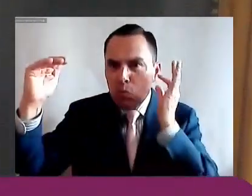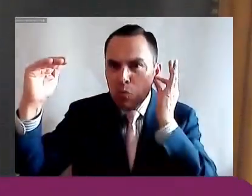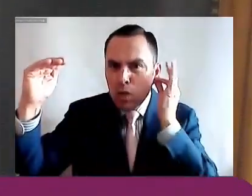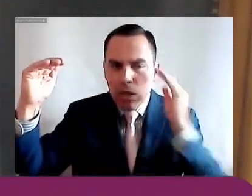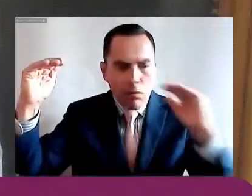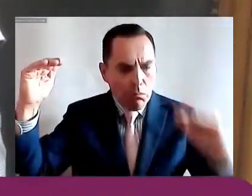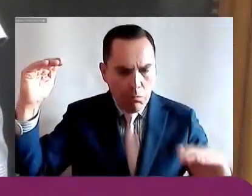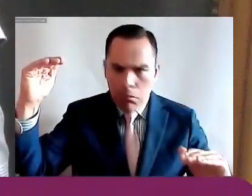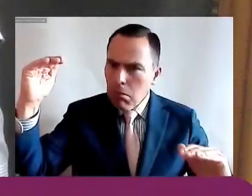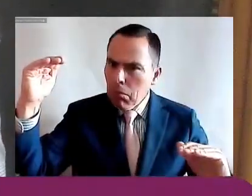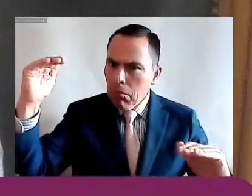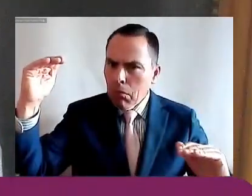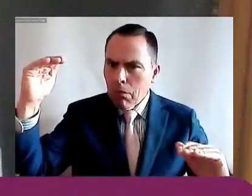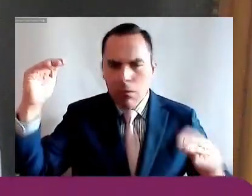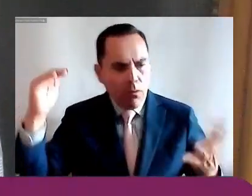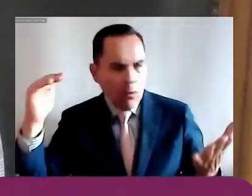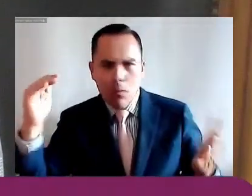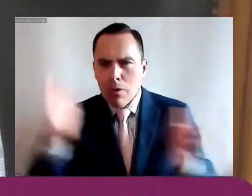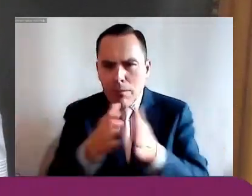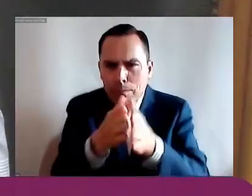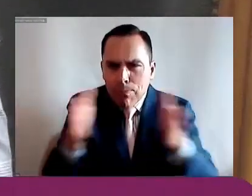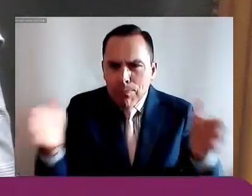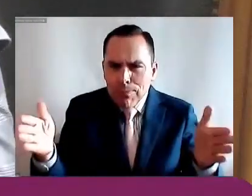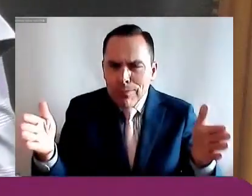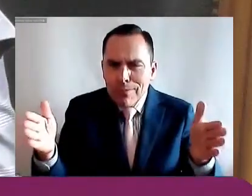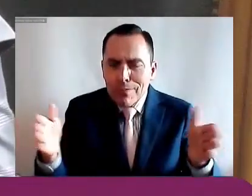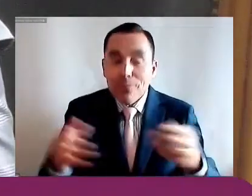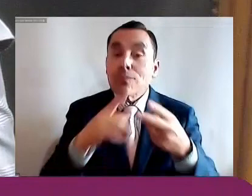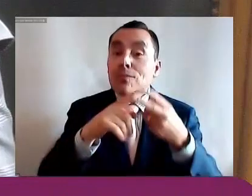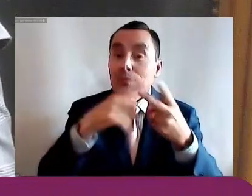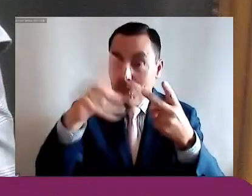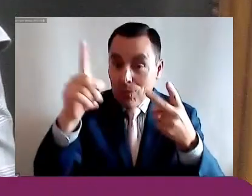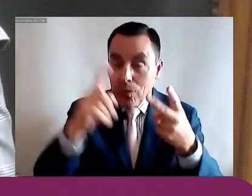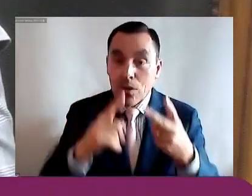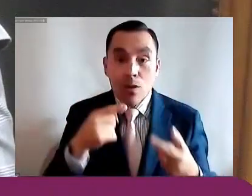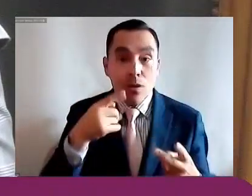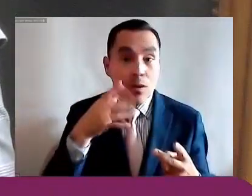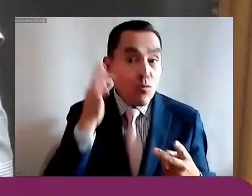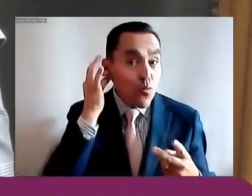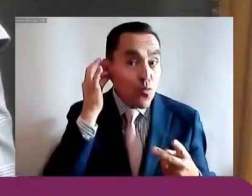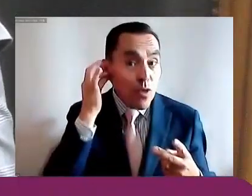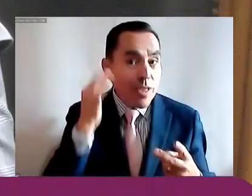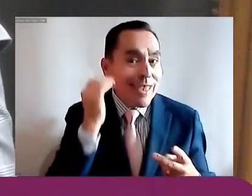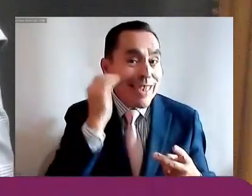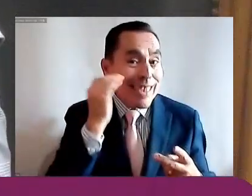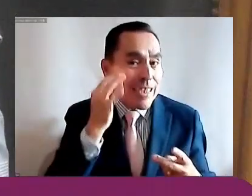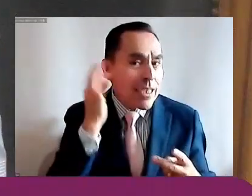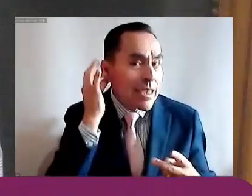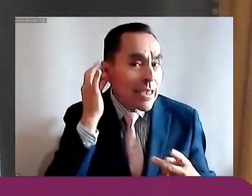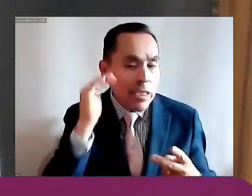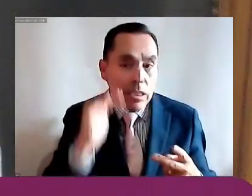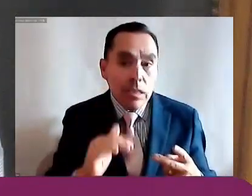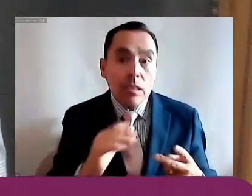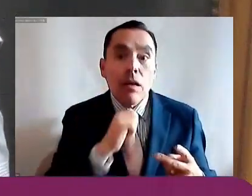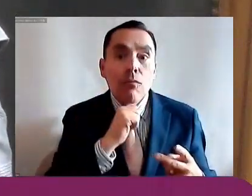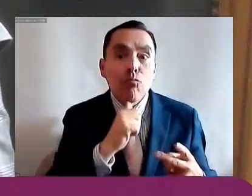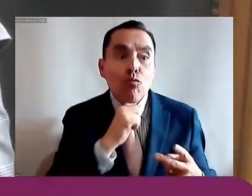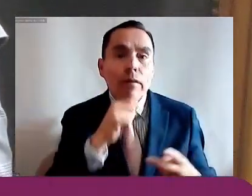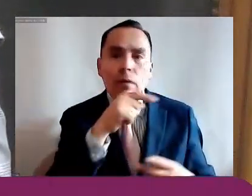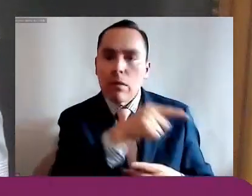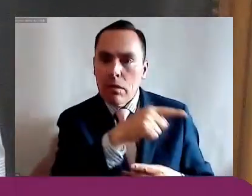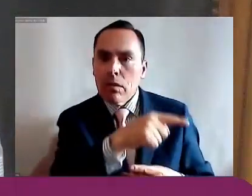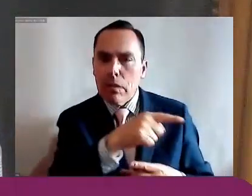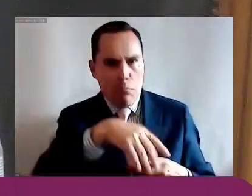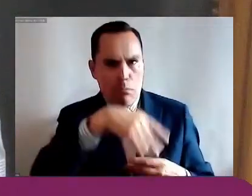importantes. Luego, mujeres y niñas. Las mujeres y niñas sufren pobreza de manera desproporcionada. Según